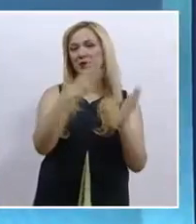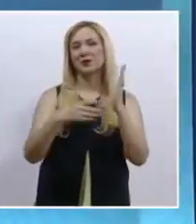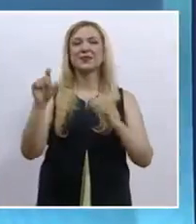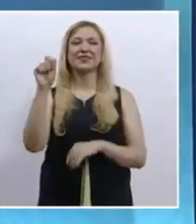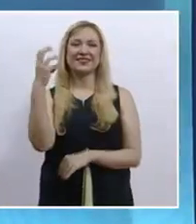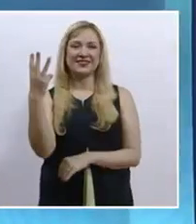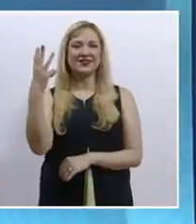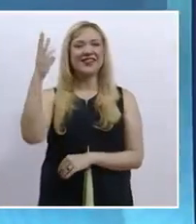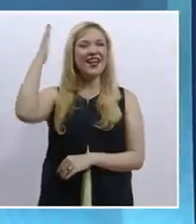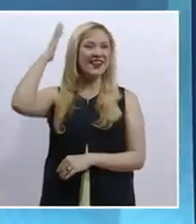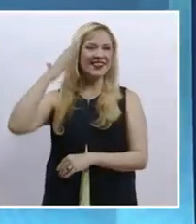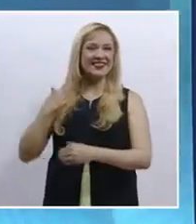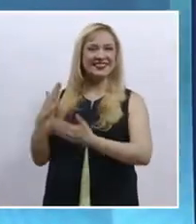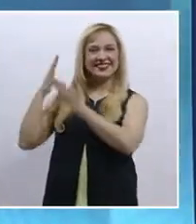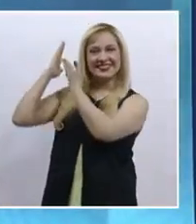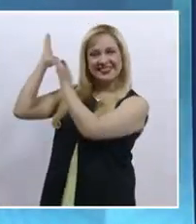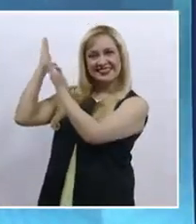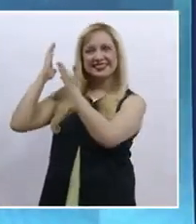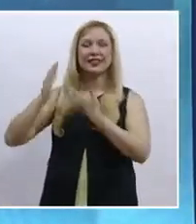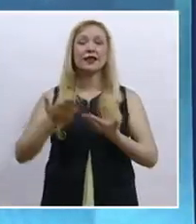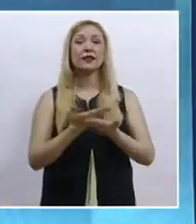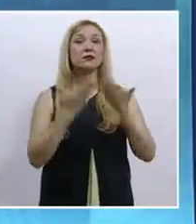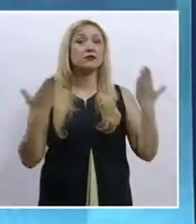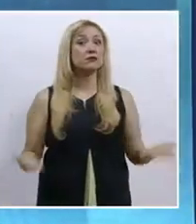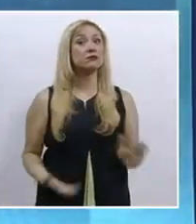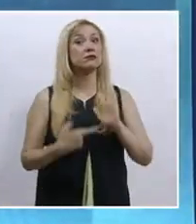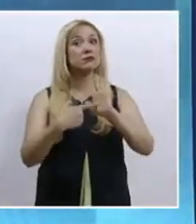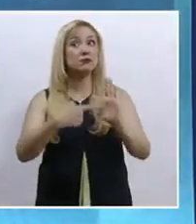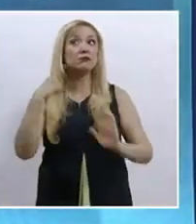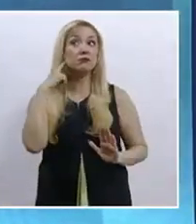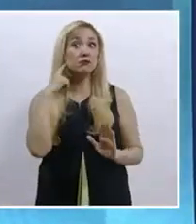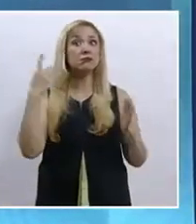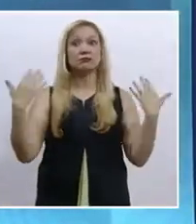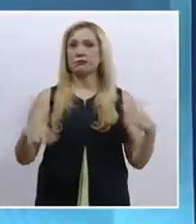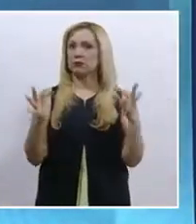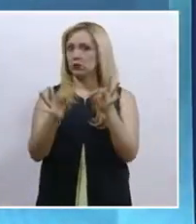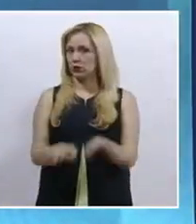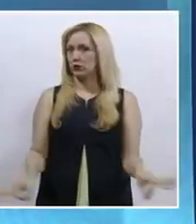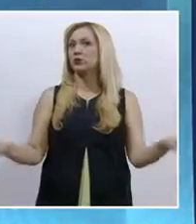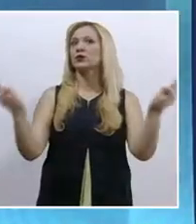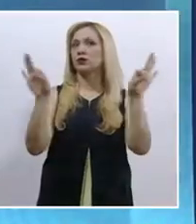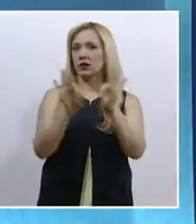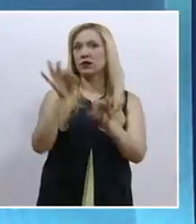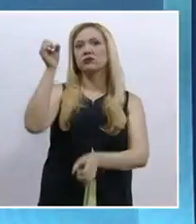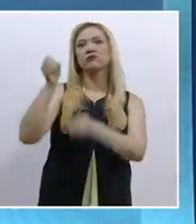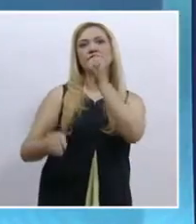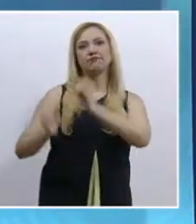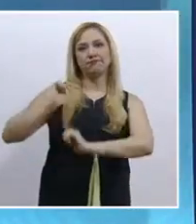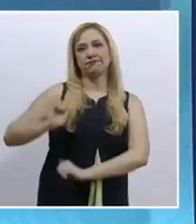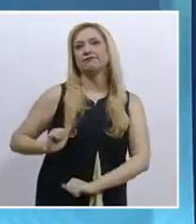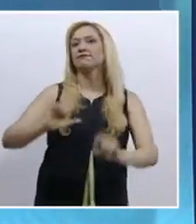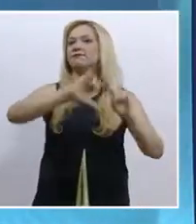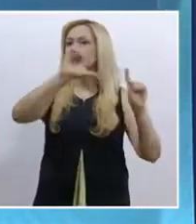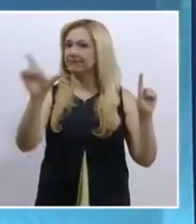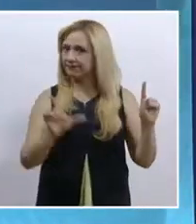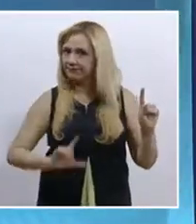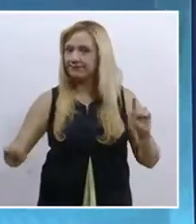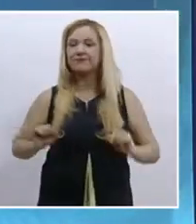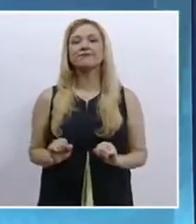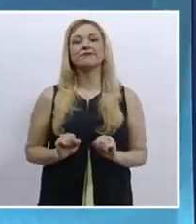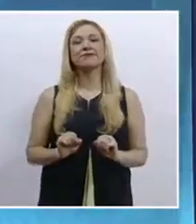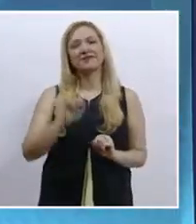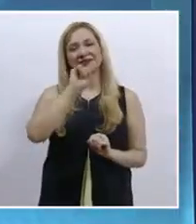2023. Soy Lorena Sánchez Cabrera y en los próximos minutos tendré el gusto de presentarle la información más reciente generada en el Poder Judicial de la